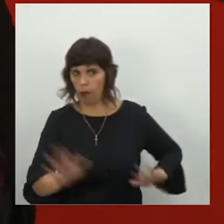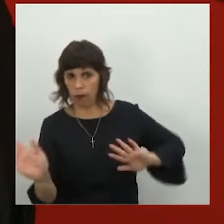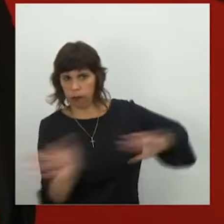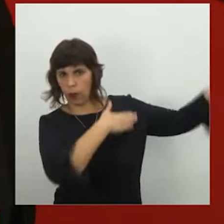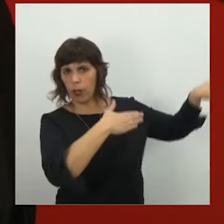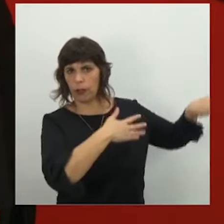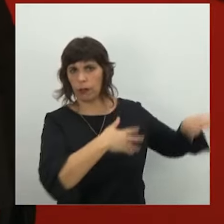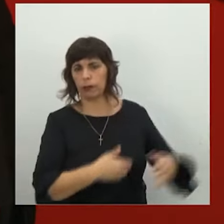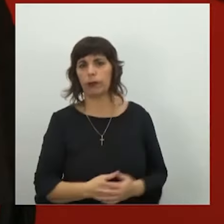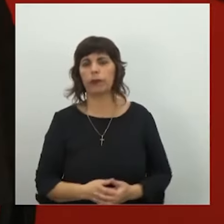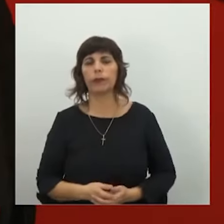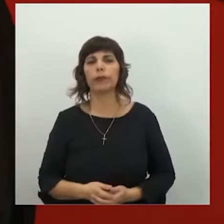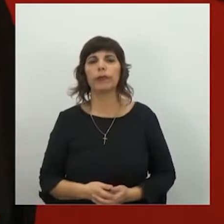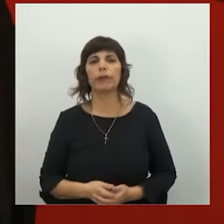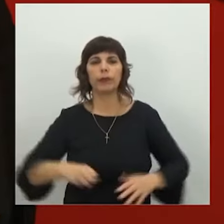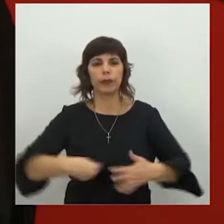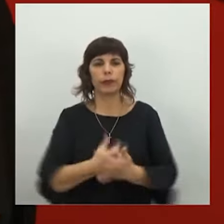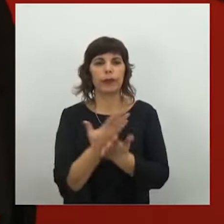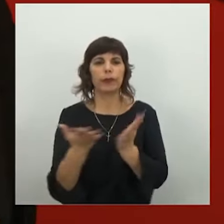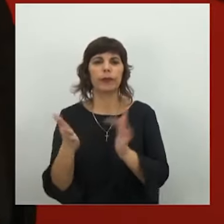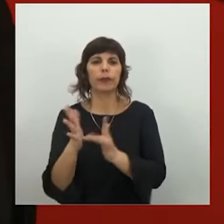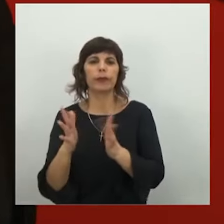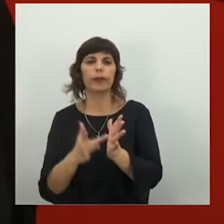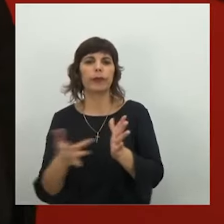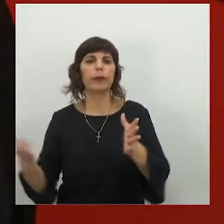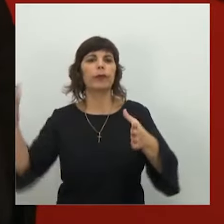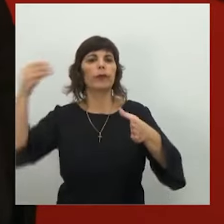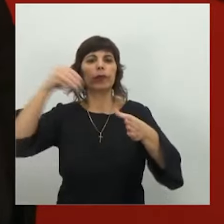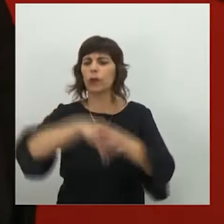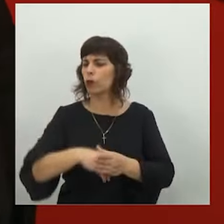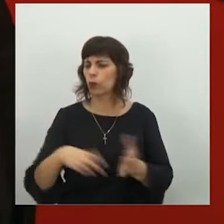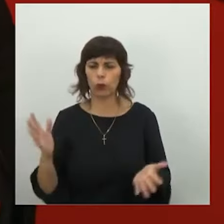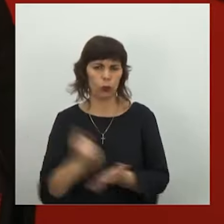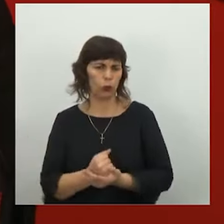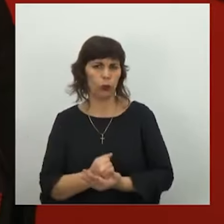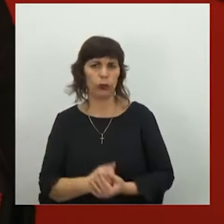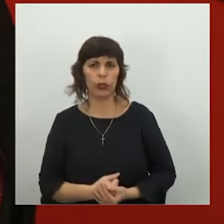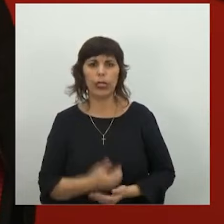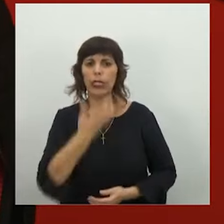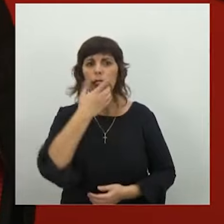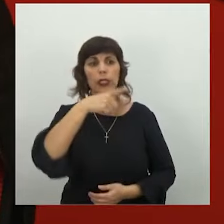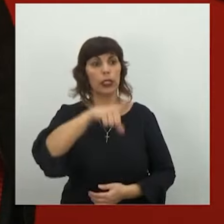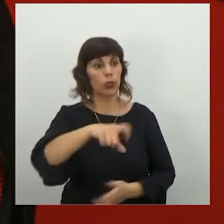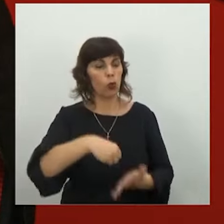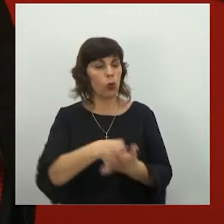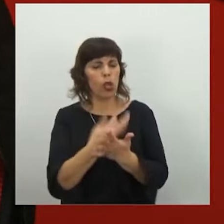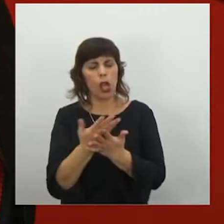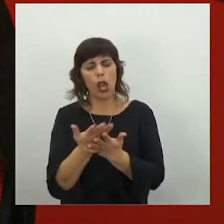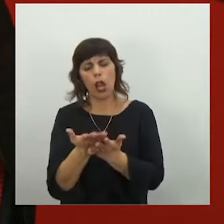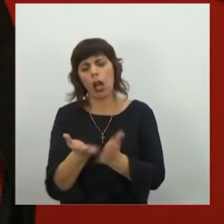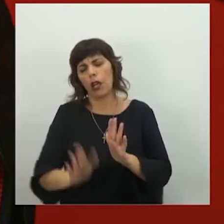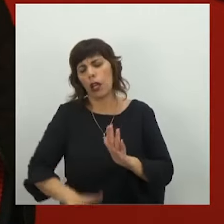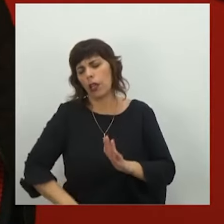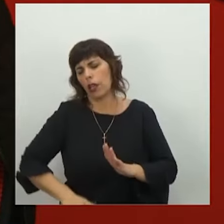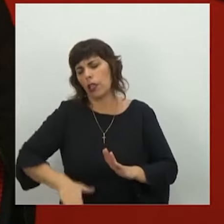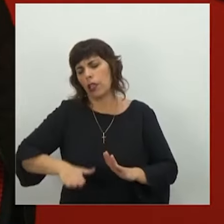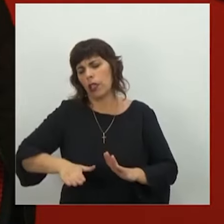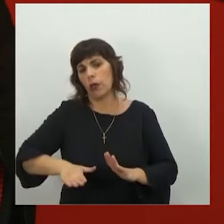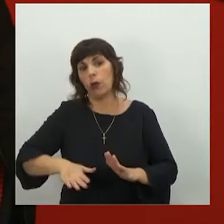La gracia, en la gracia de Jesucristo está todo. Cuando tú estás lleno de la gracia, estás lleno de